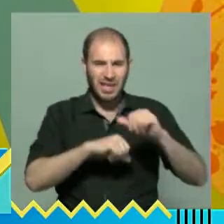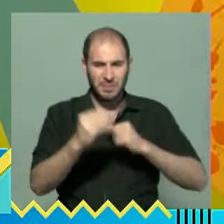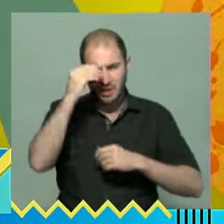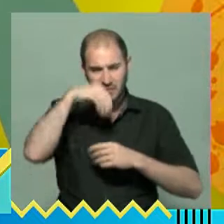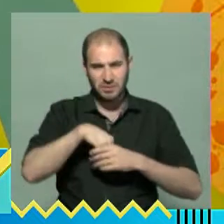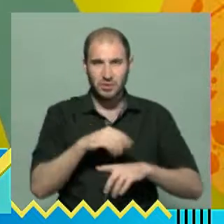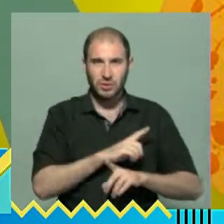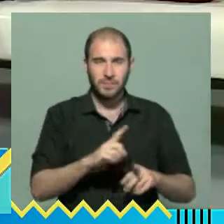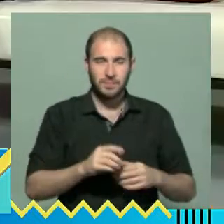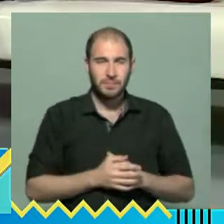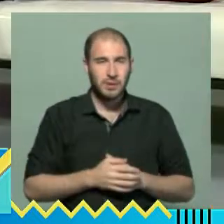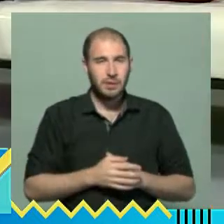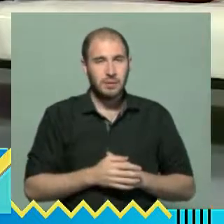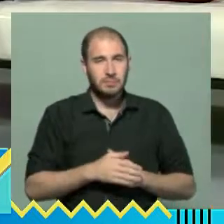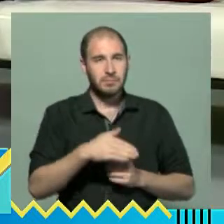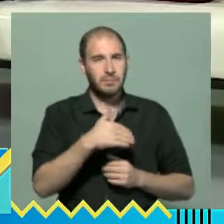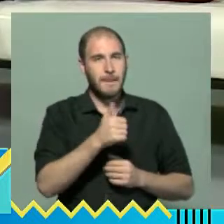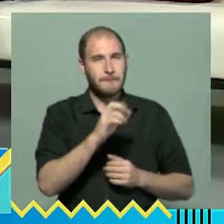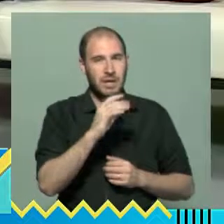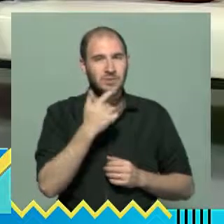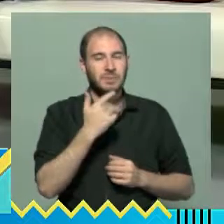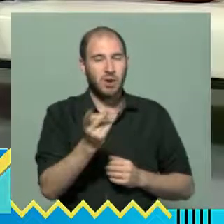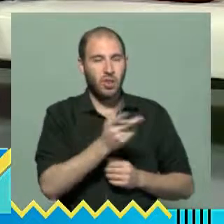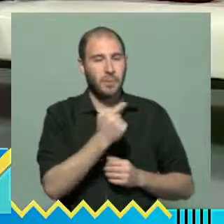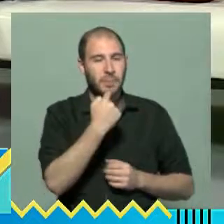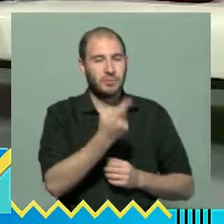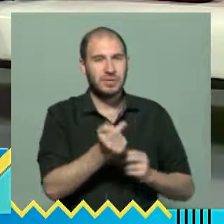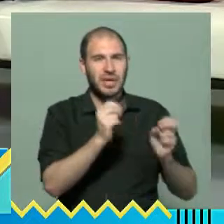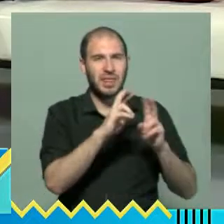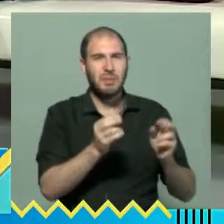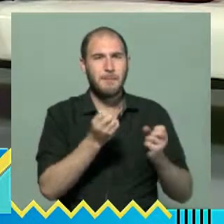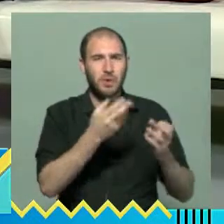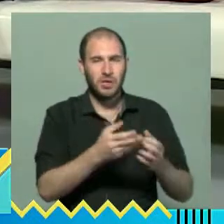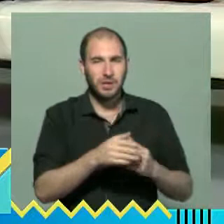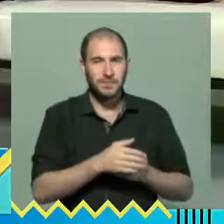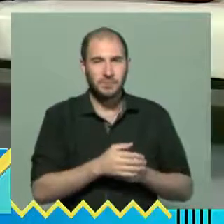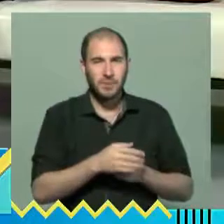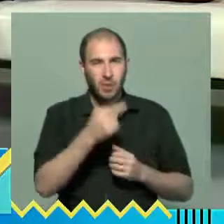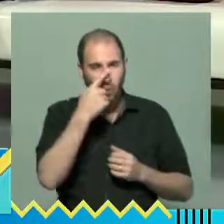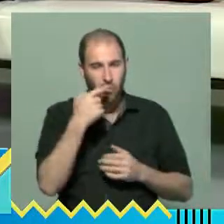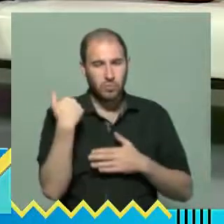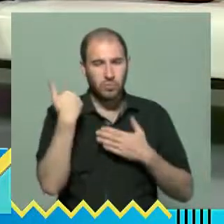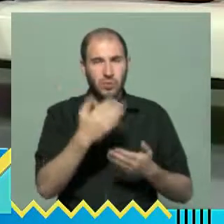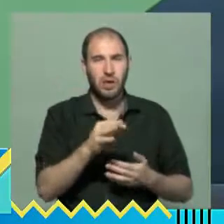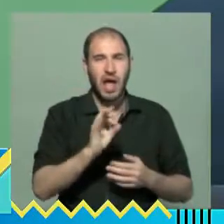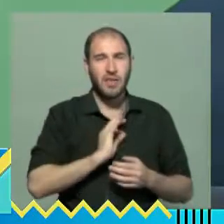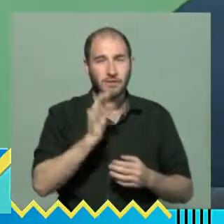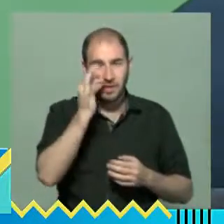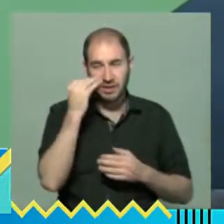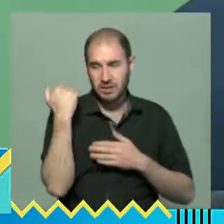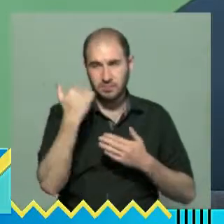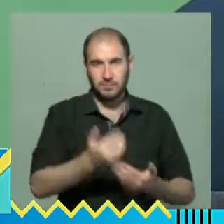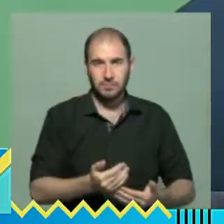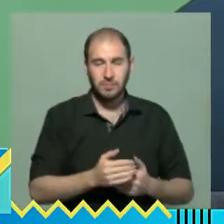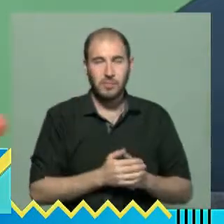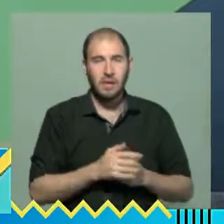Claro. Tal cual. Marcos y bueno, también Roberto, consultarles acerca de por qué en las últimas, podemos decir de las últimas 2 décadas, se